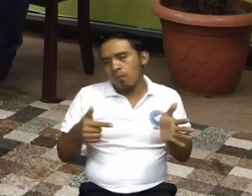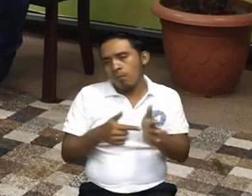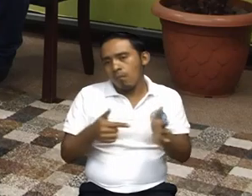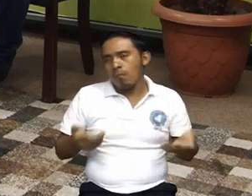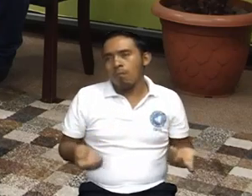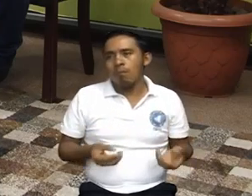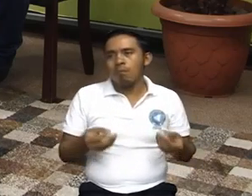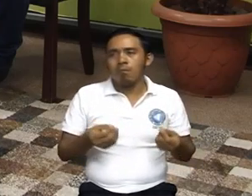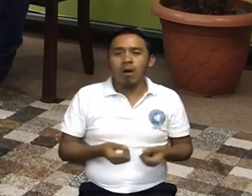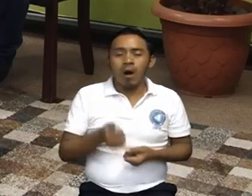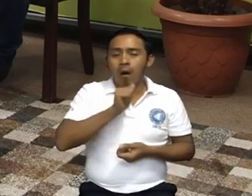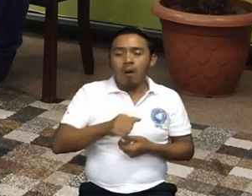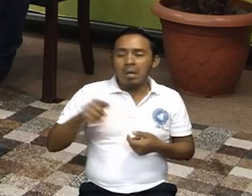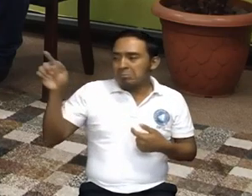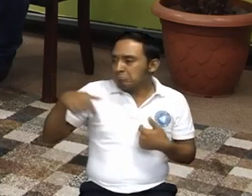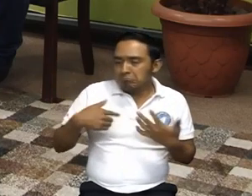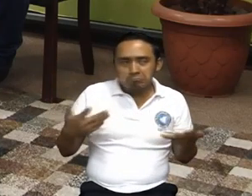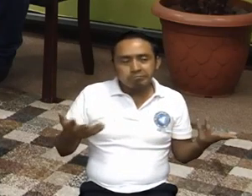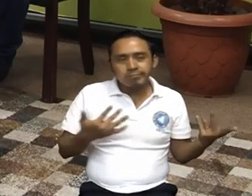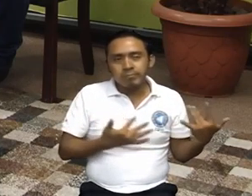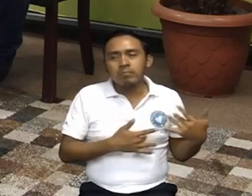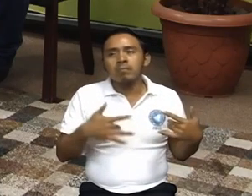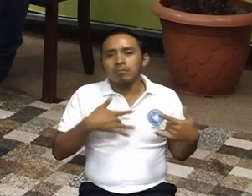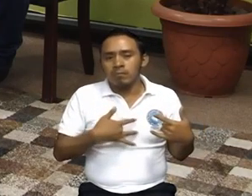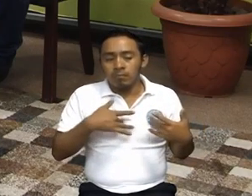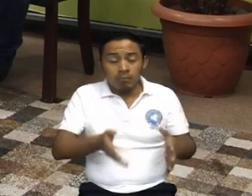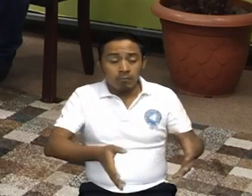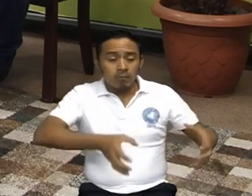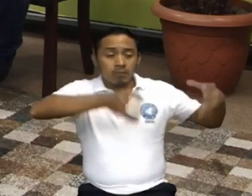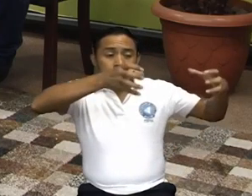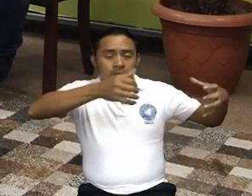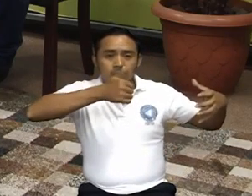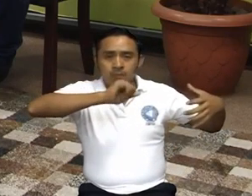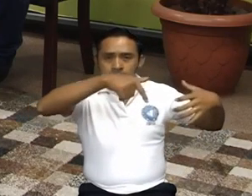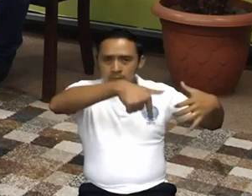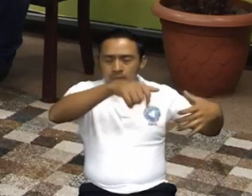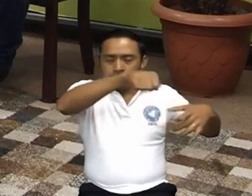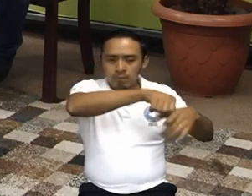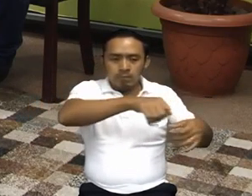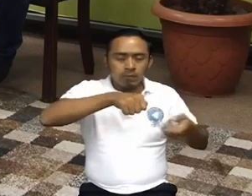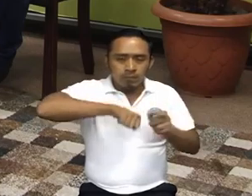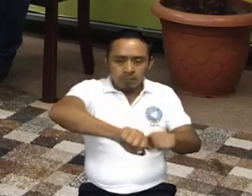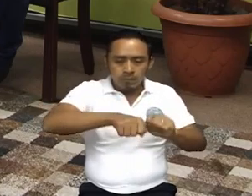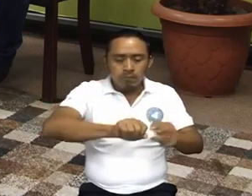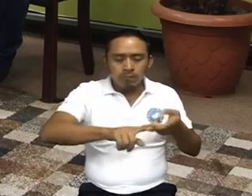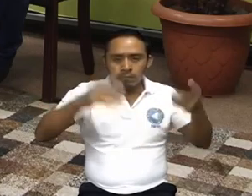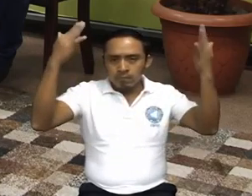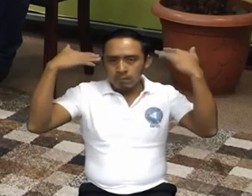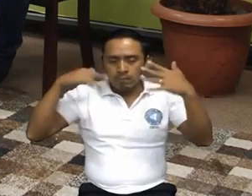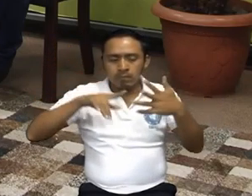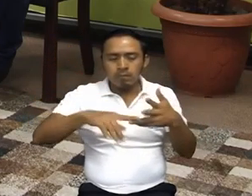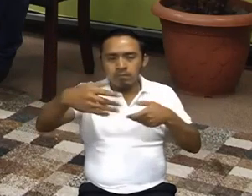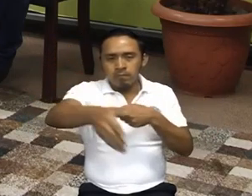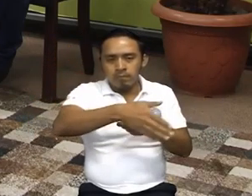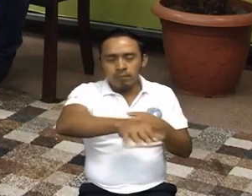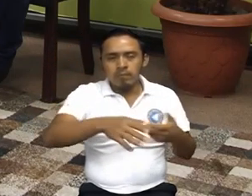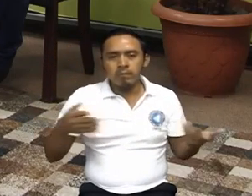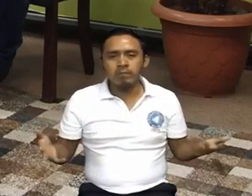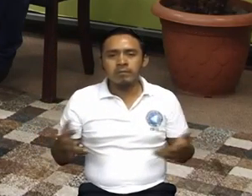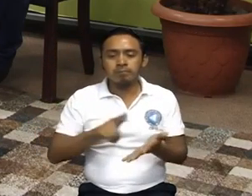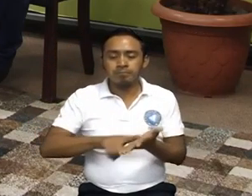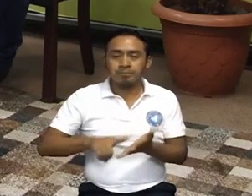se va mucho el agua, es necesario tener recipientes con agua para lavar, para bañarse, para cocinar,